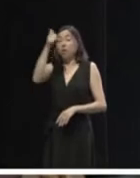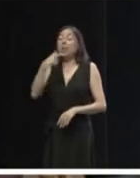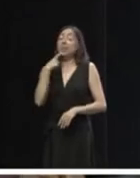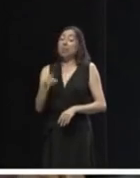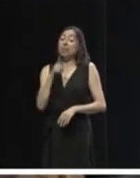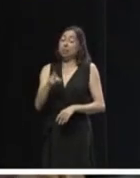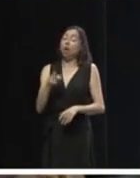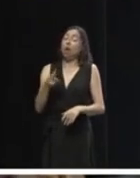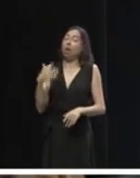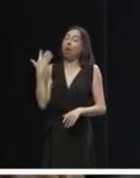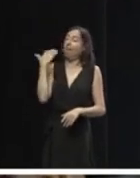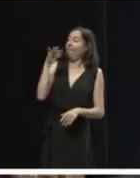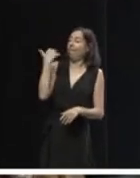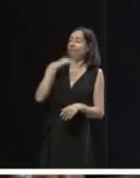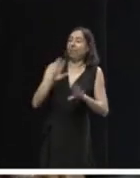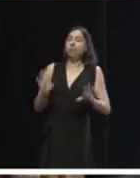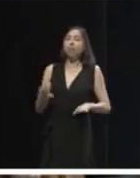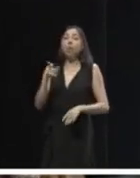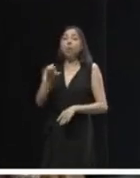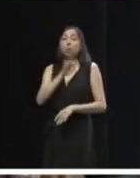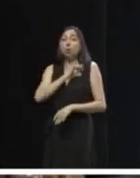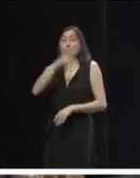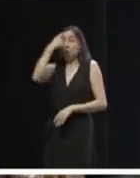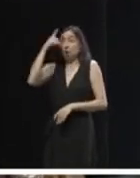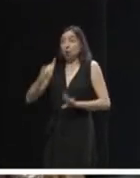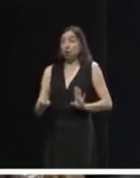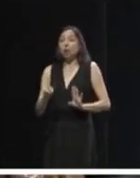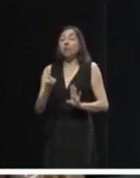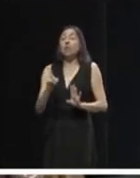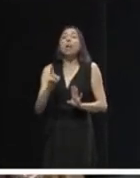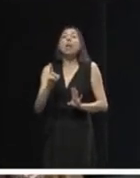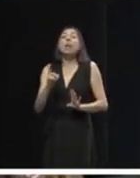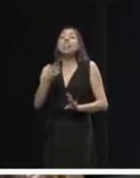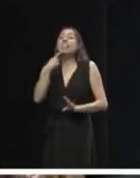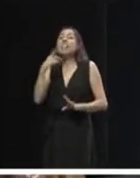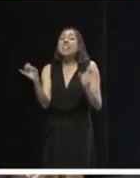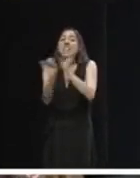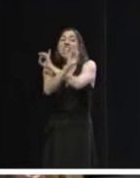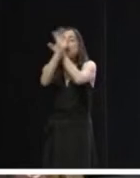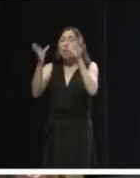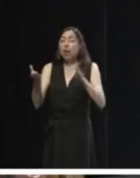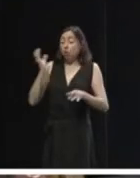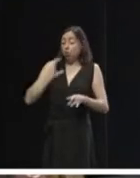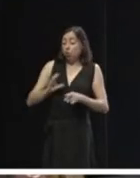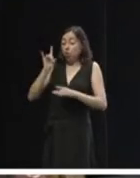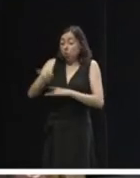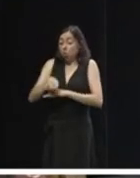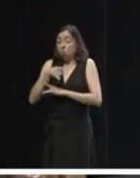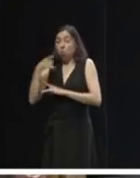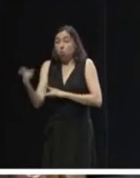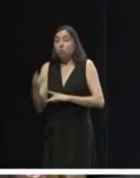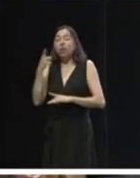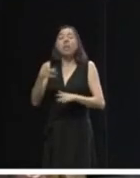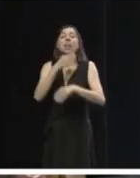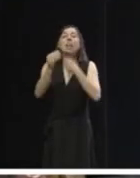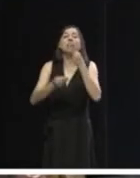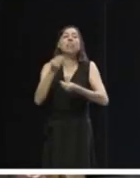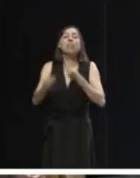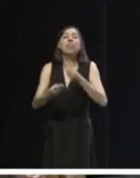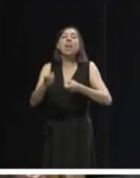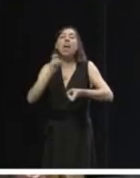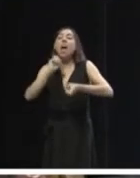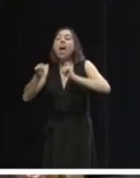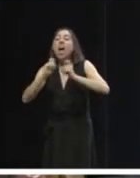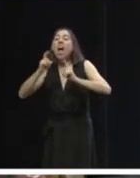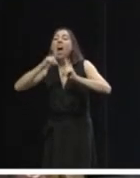divertido, un señor que no es capaz de aclarar su sobresueldo, que va a hacer una auditoría a los fijos discontinuos. Señor Feijóo,